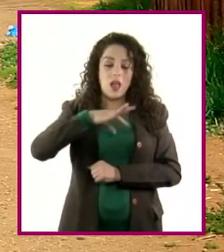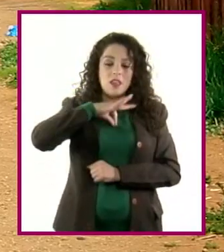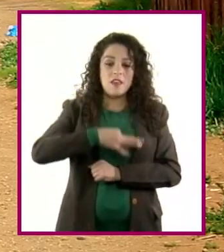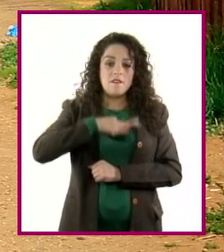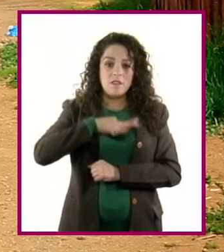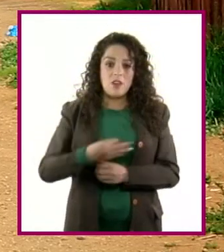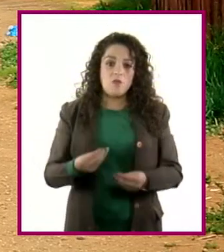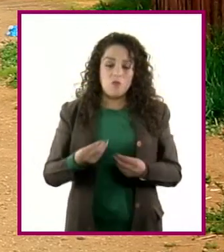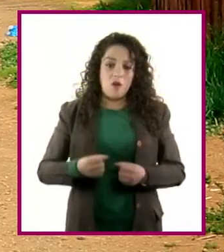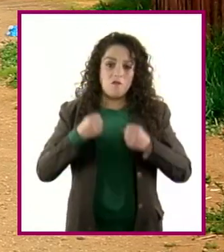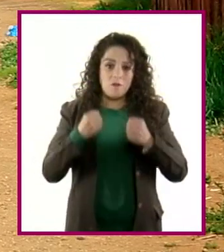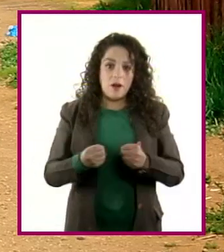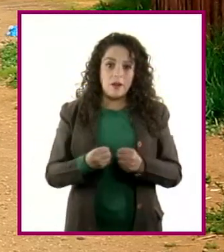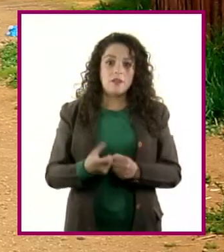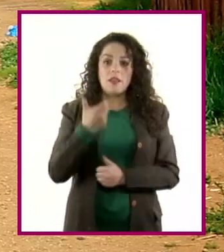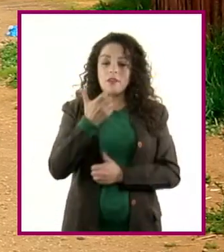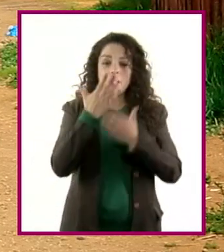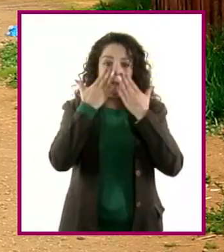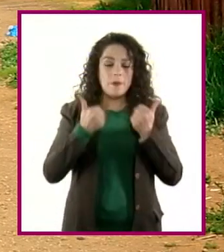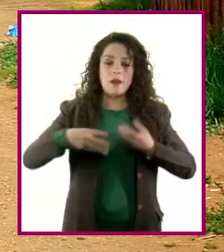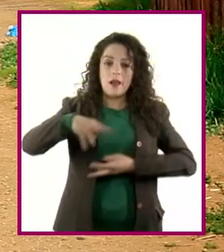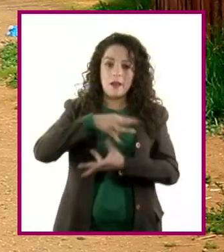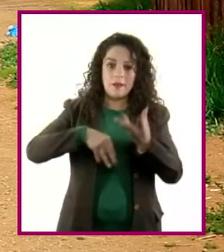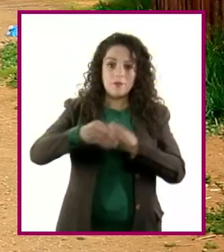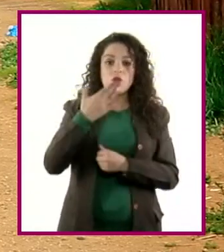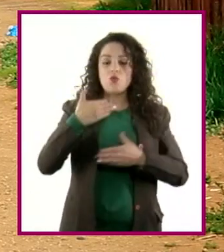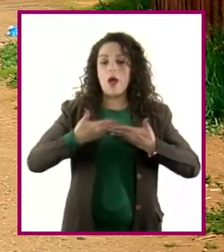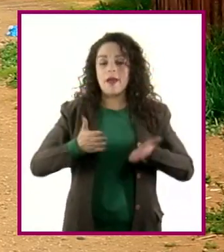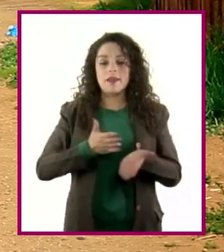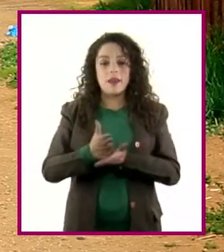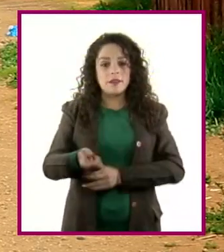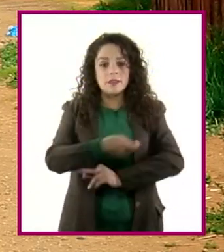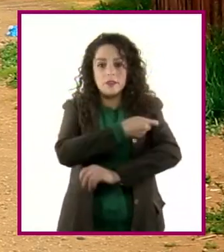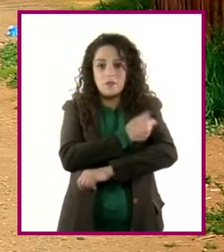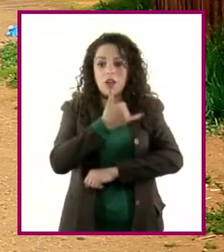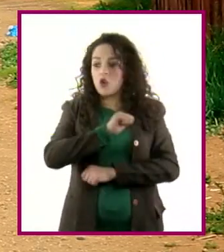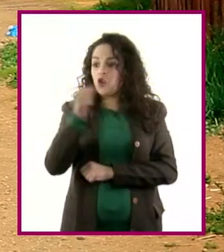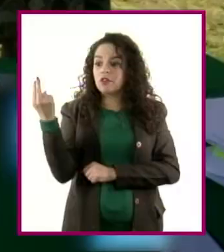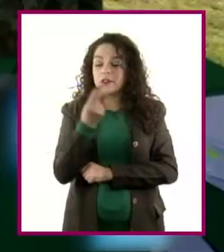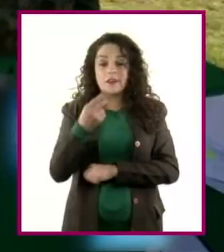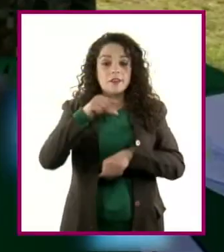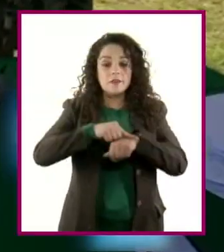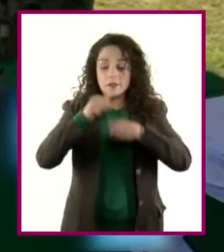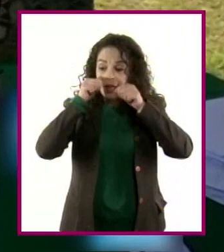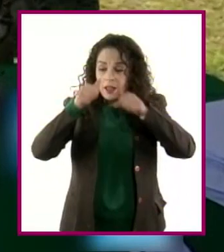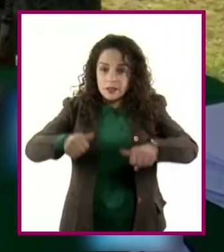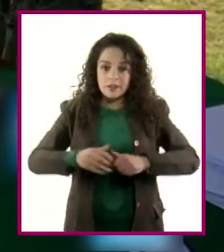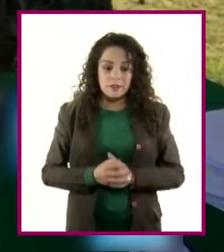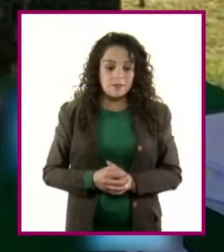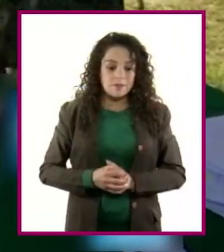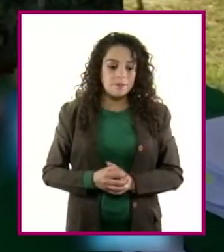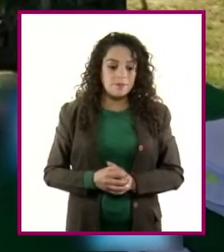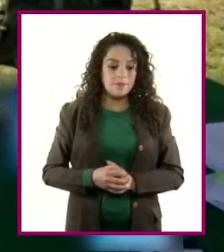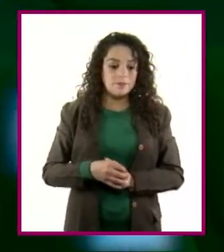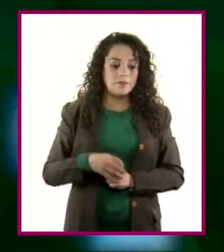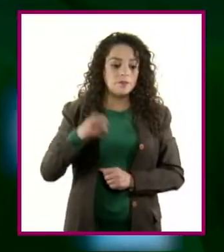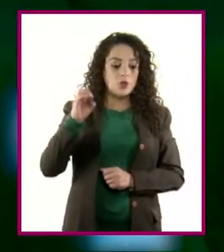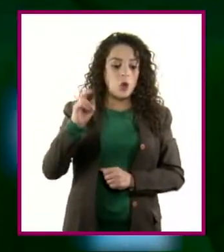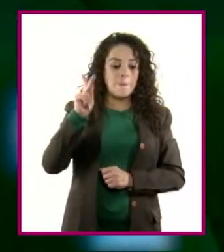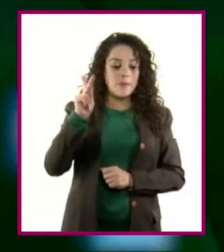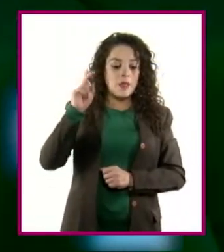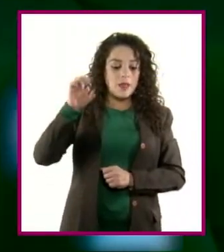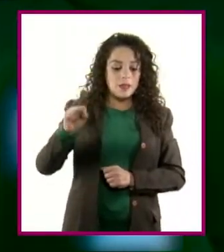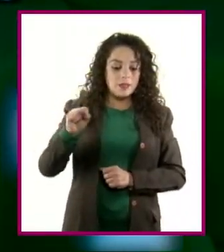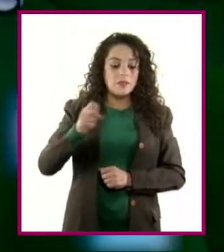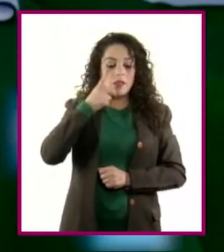pérdidas económicas y acceso a vacunas, así como otras urgencias médicas. De acuerdo a la Organización Panamericana de la Salud, la